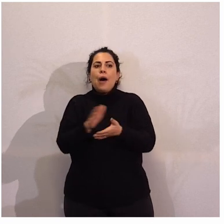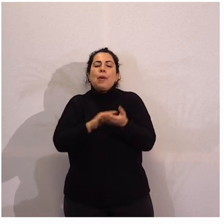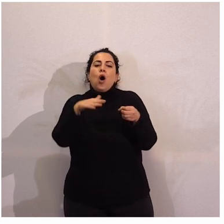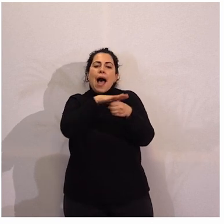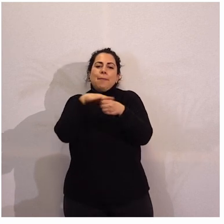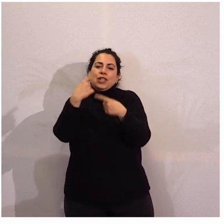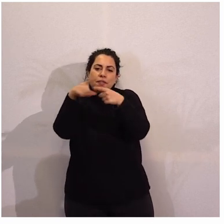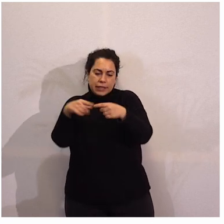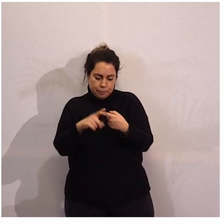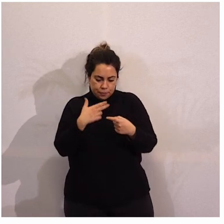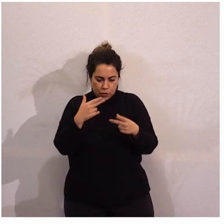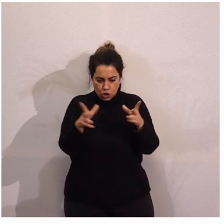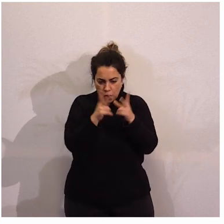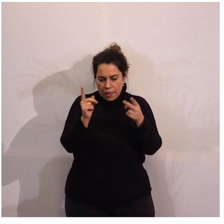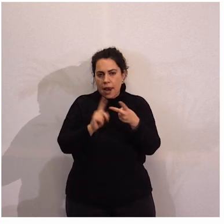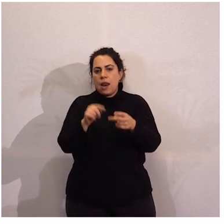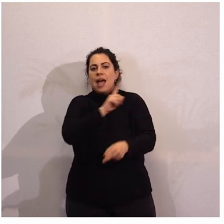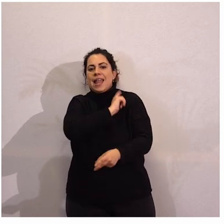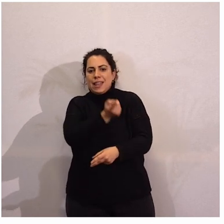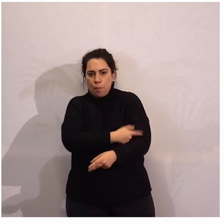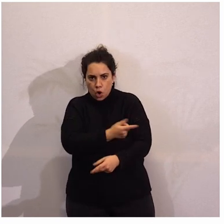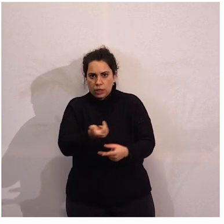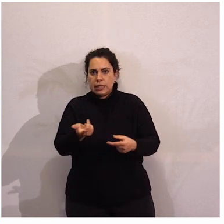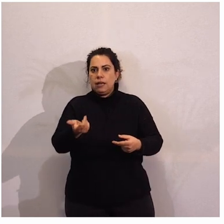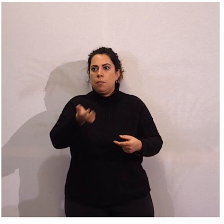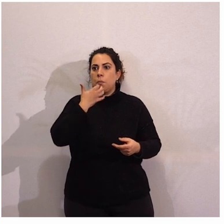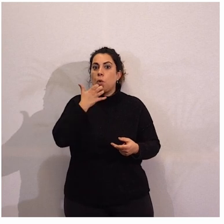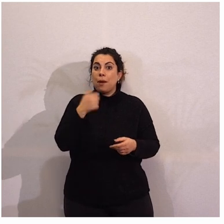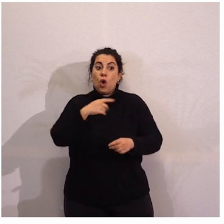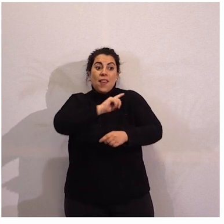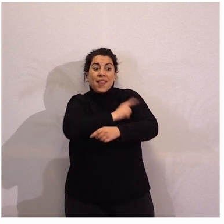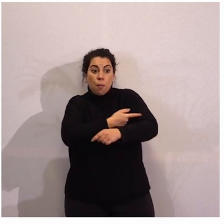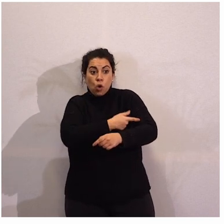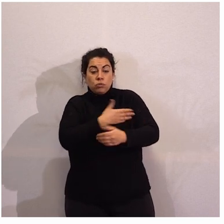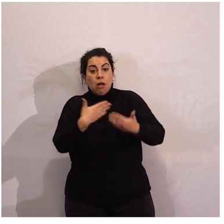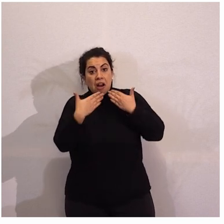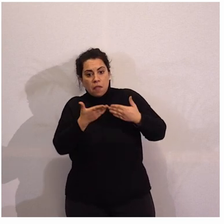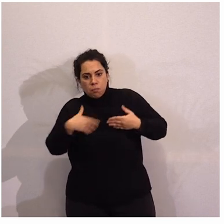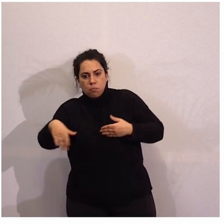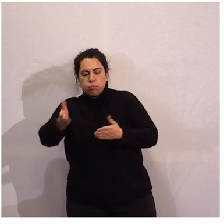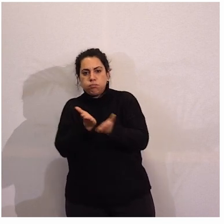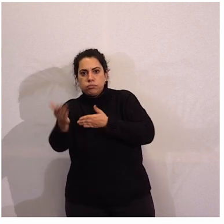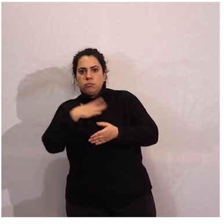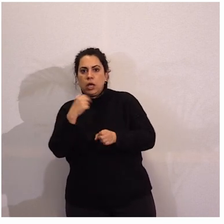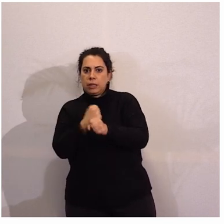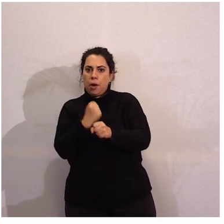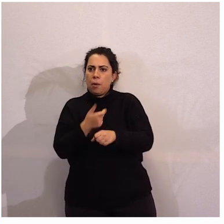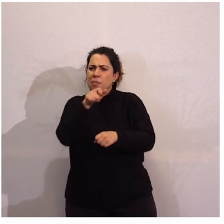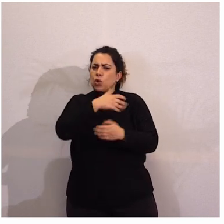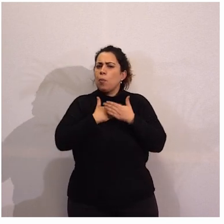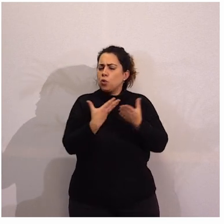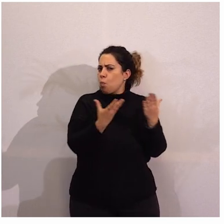ámbitos, el social, el deportivo, como, bueno, pues como a través del deporte también se trabaja y hay muchas personas voluntarias que